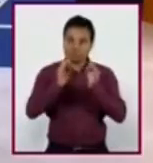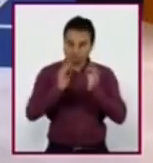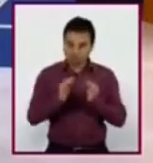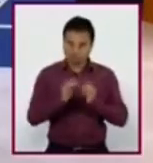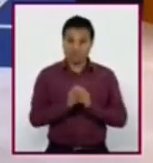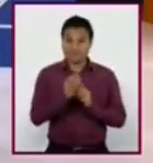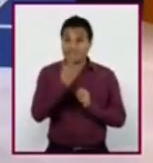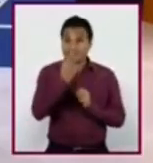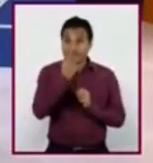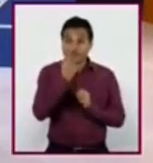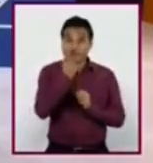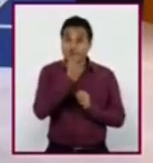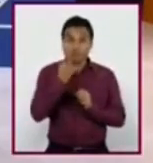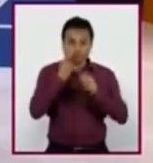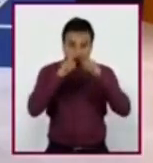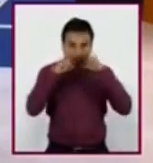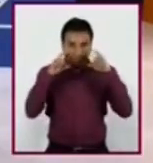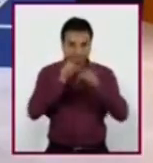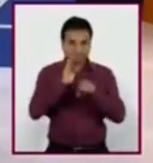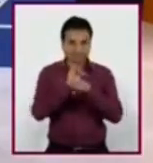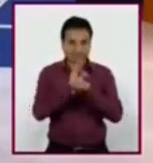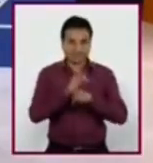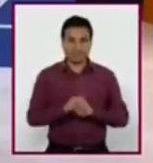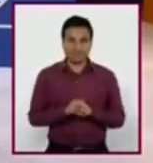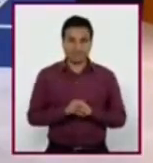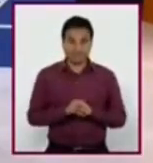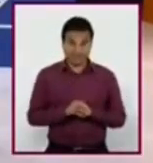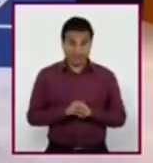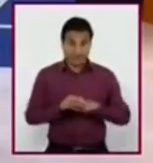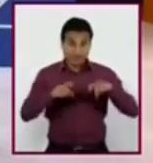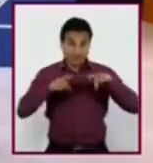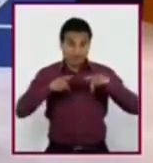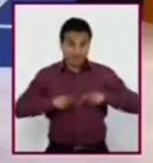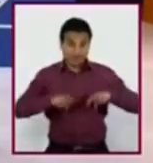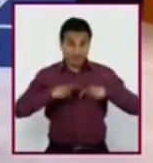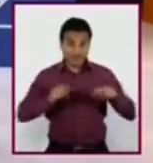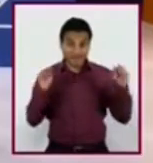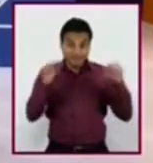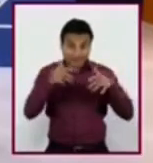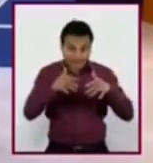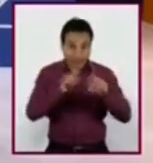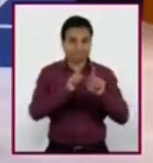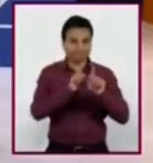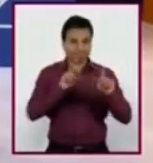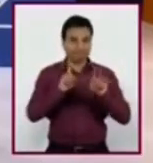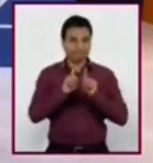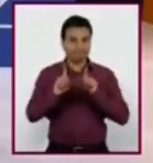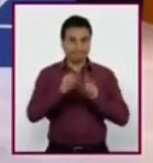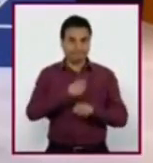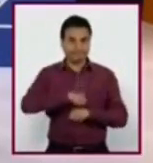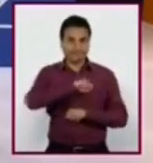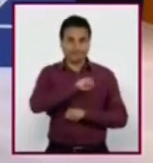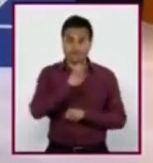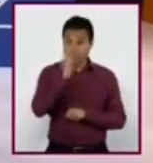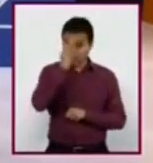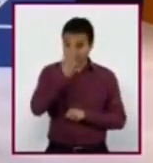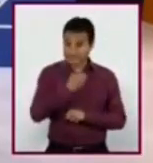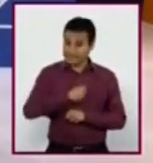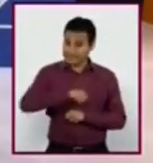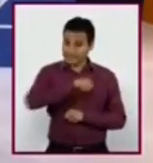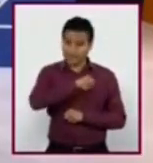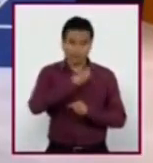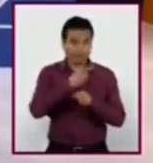de forma que proteja nariz y boca, y aunque juntos, guardar y pedir la sana distancia. La salud es lo primero.